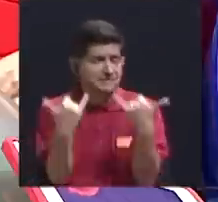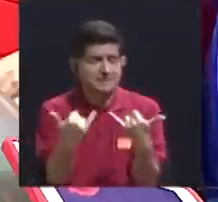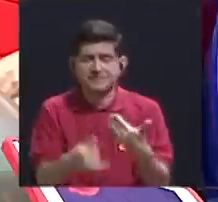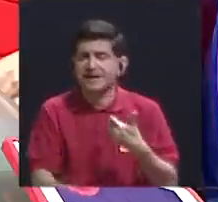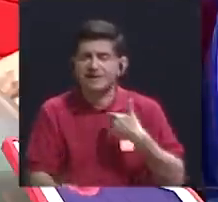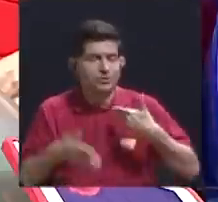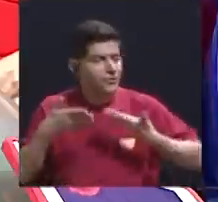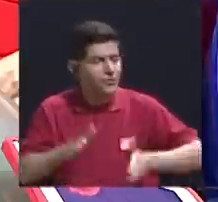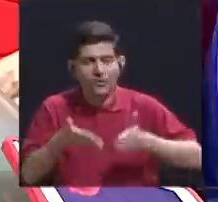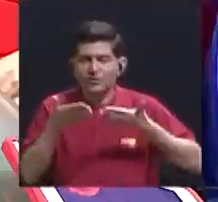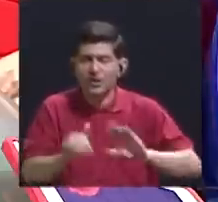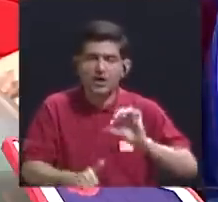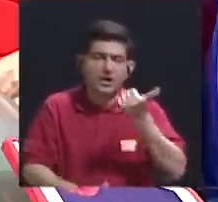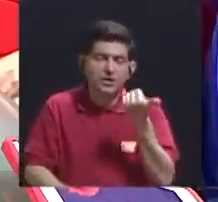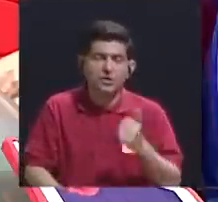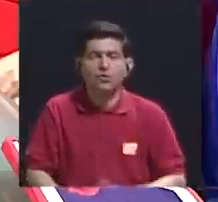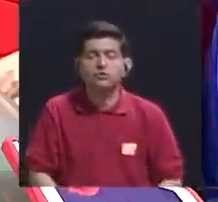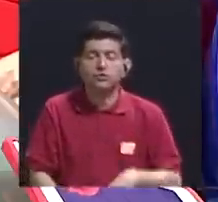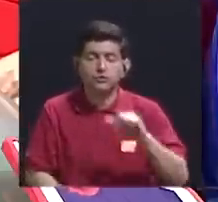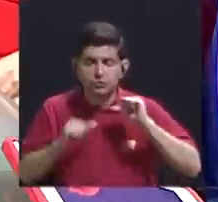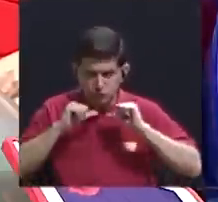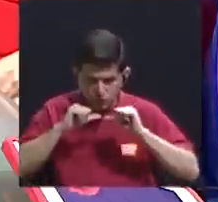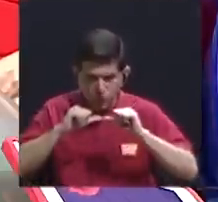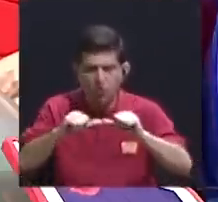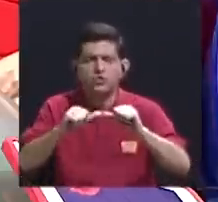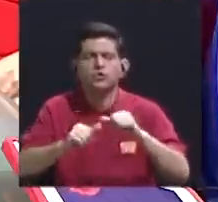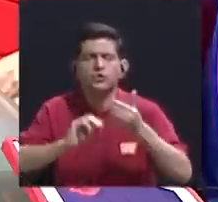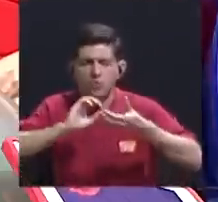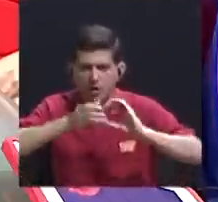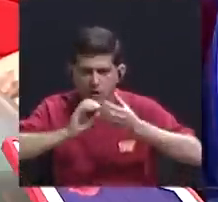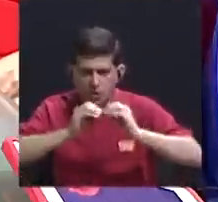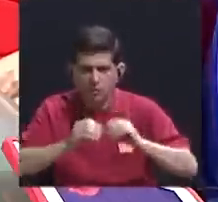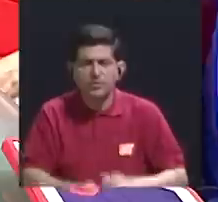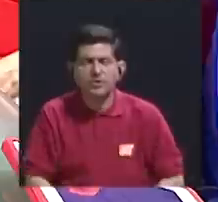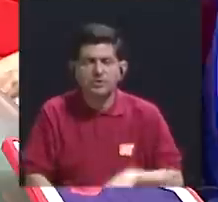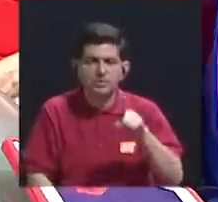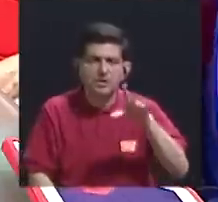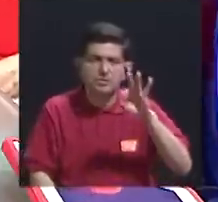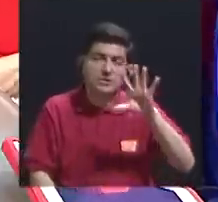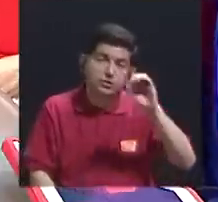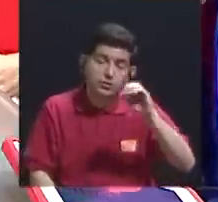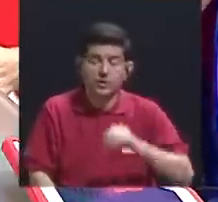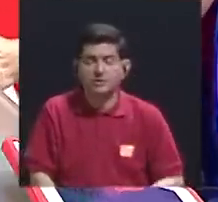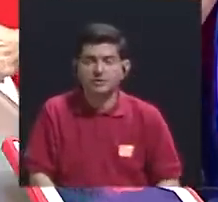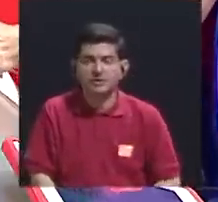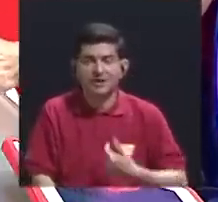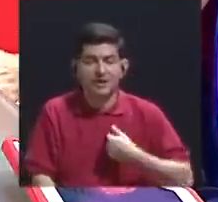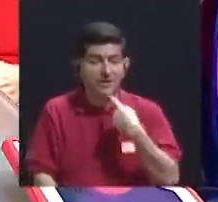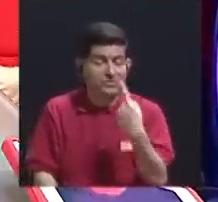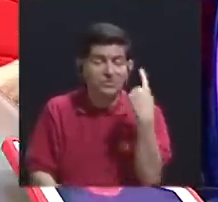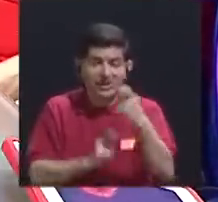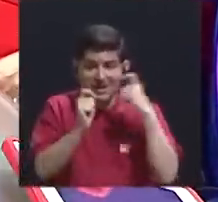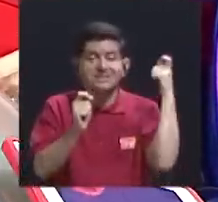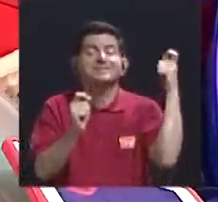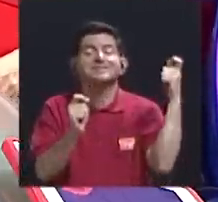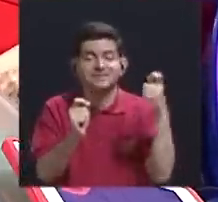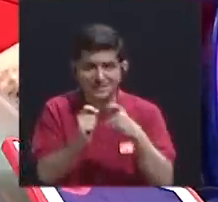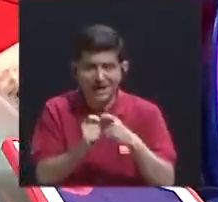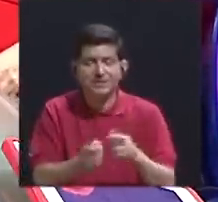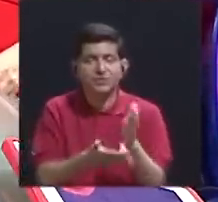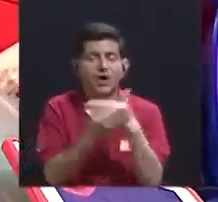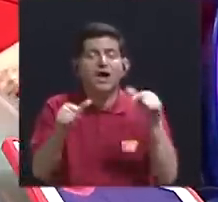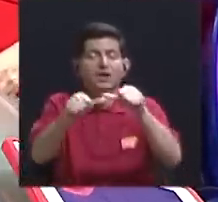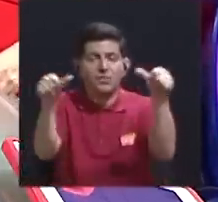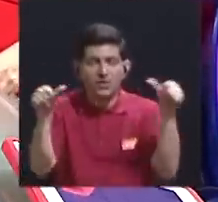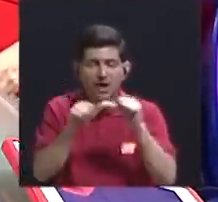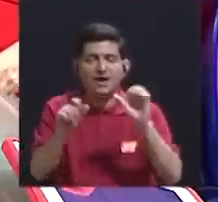procrear y hay otros que en cambio siguen con las cifras de 1950 yo diría que es precisamente ciertos